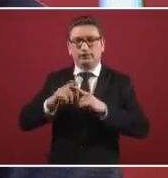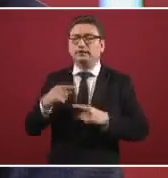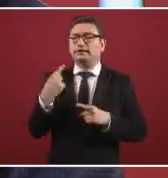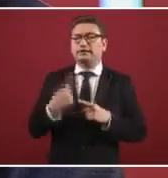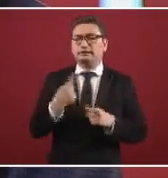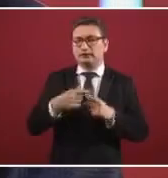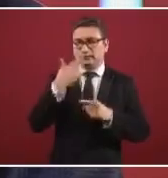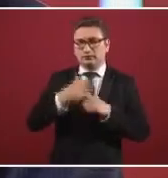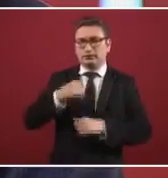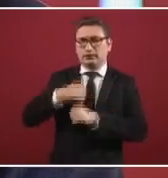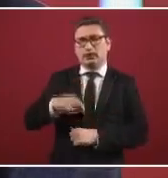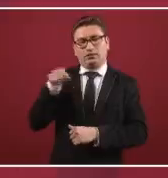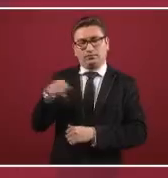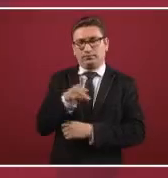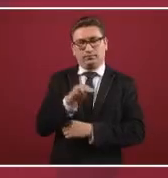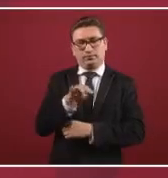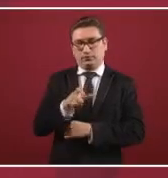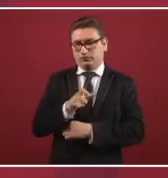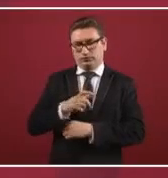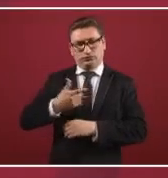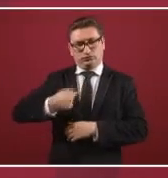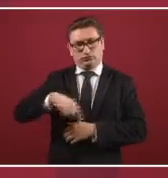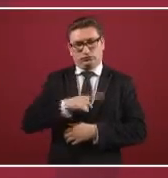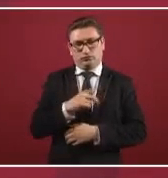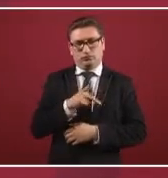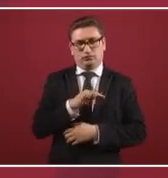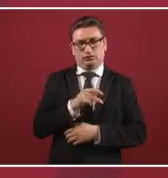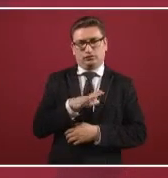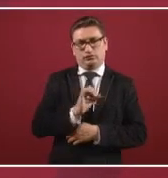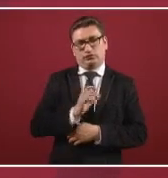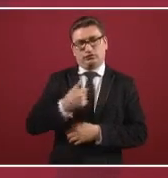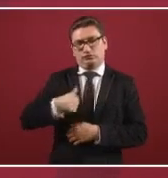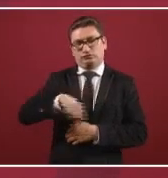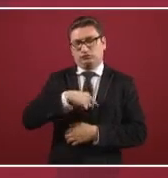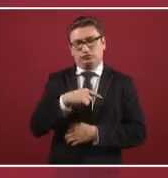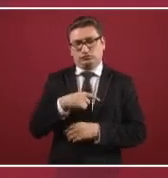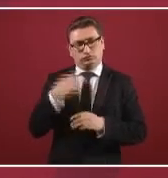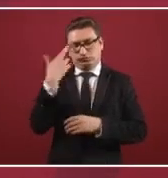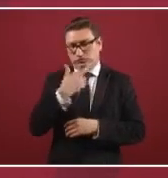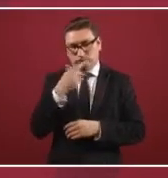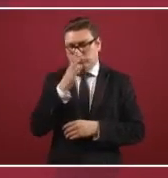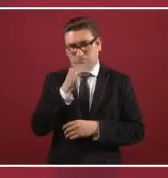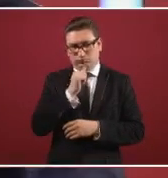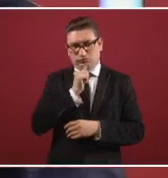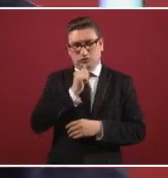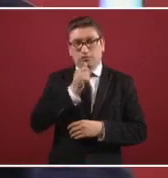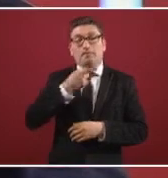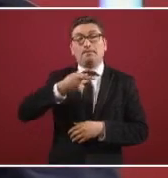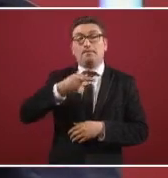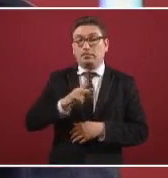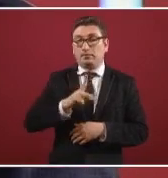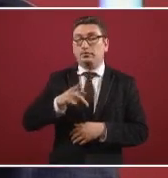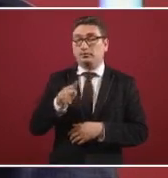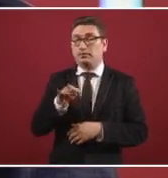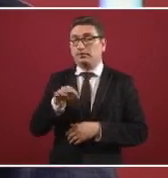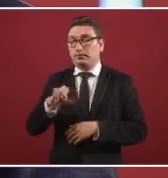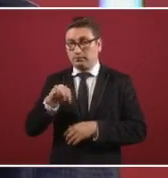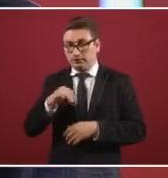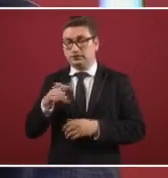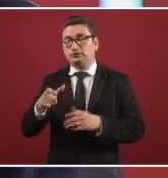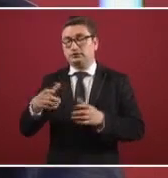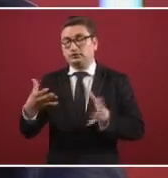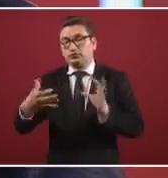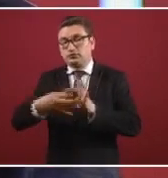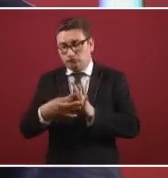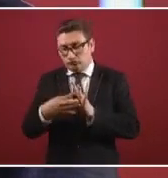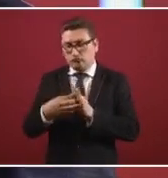realiza Pemex. Nosotros no tenemos la infraestructura para ello, sin embargo, estamos pendientes y con muy buena comunicación